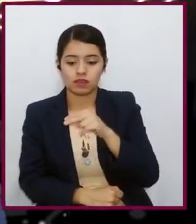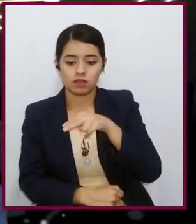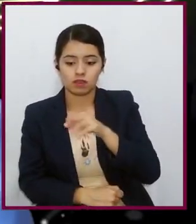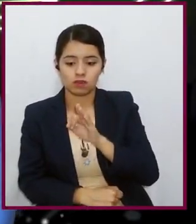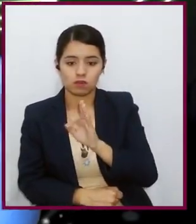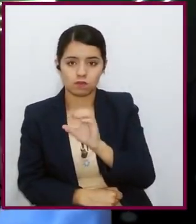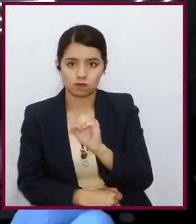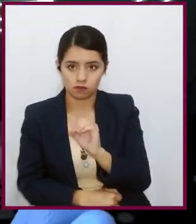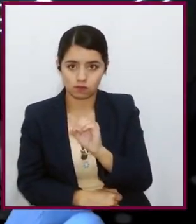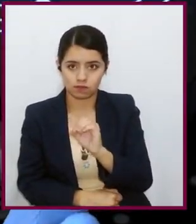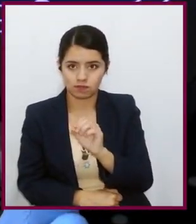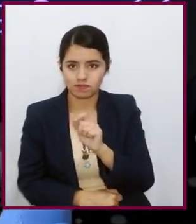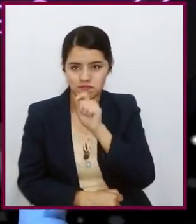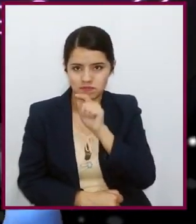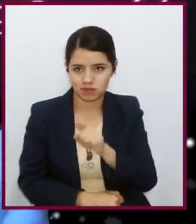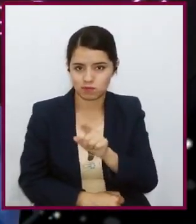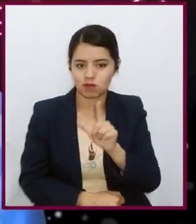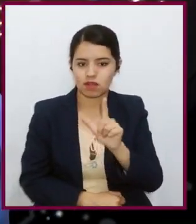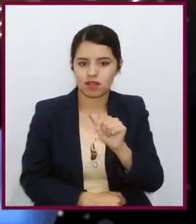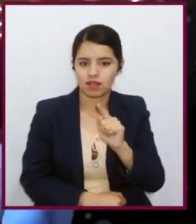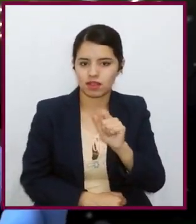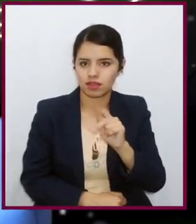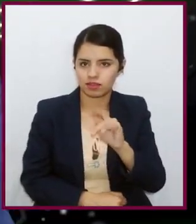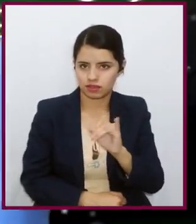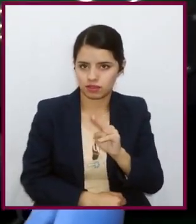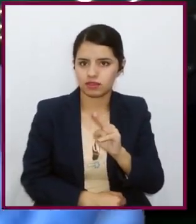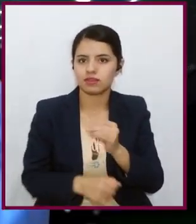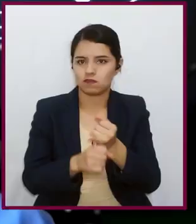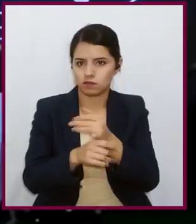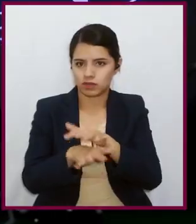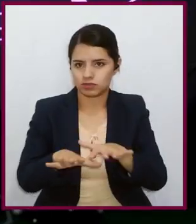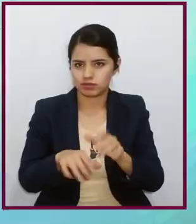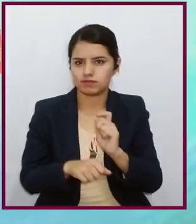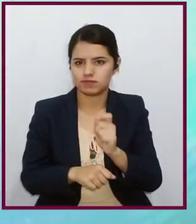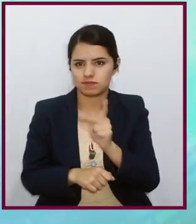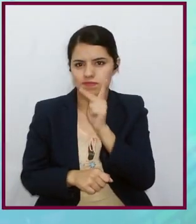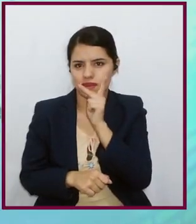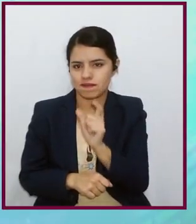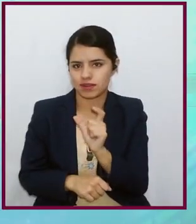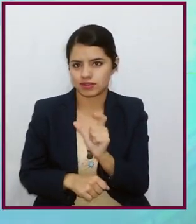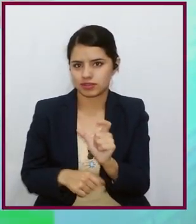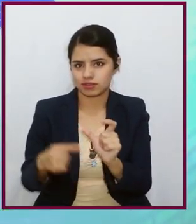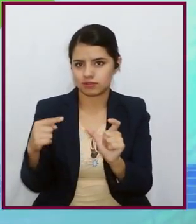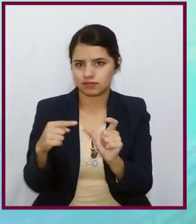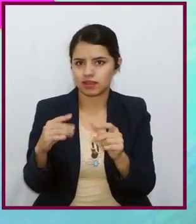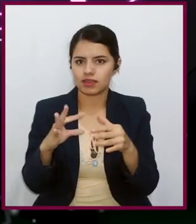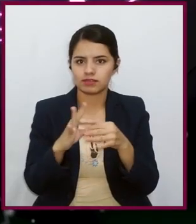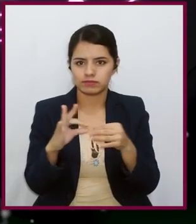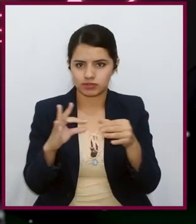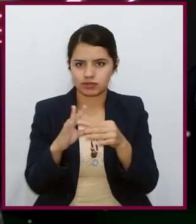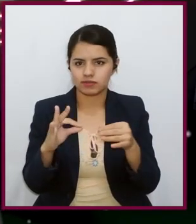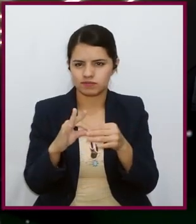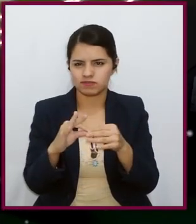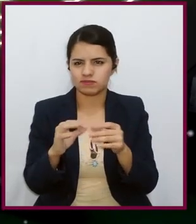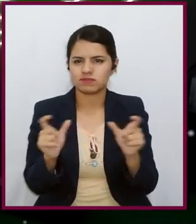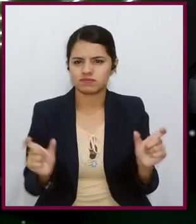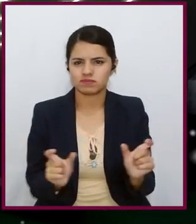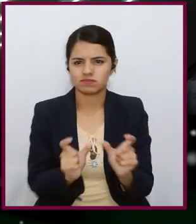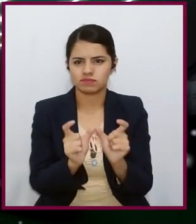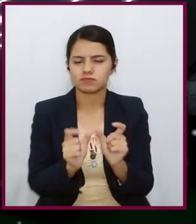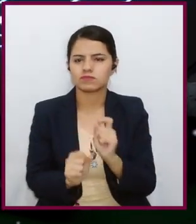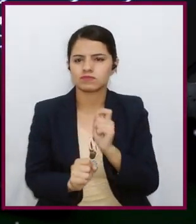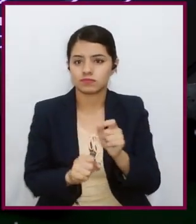Se llama... ¡Chan, chan, chan, chan! ¡Adivinaste! ¡Infografía! Oye, tienes razón. ¿De dónde viene la